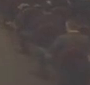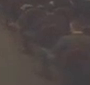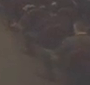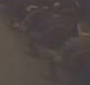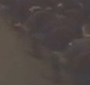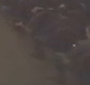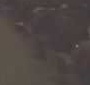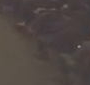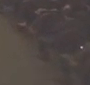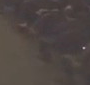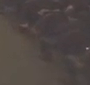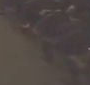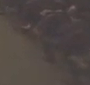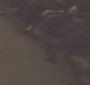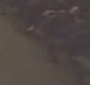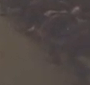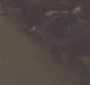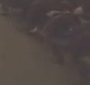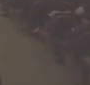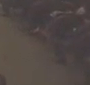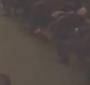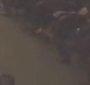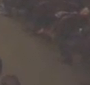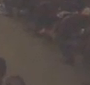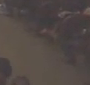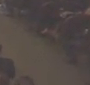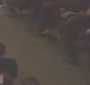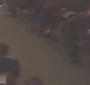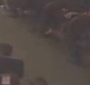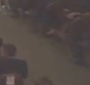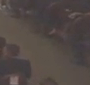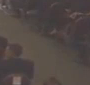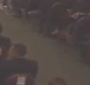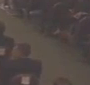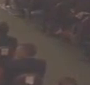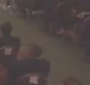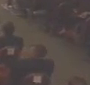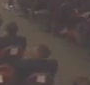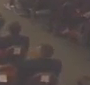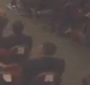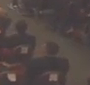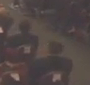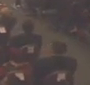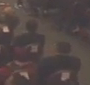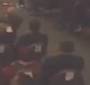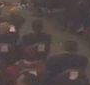la localidad de Santa María Acapulco, municipio de Santa Catarina.